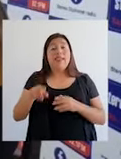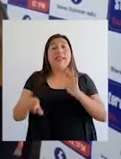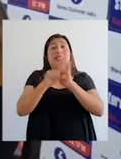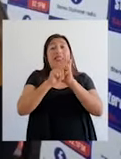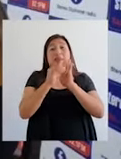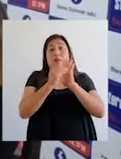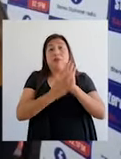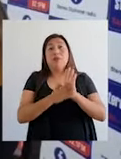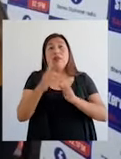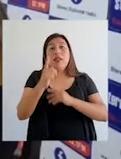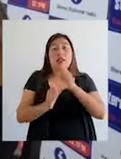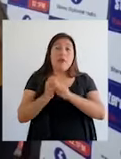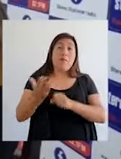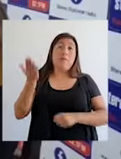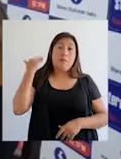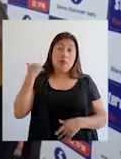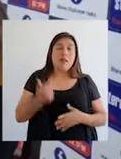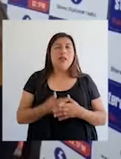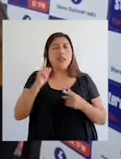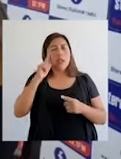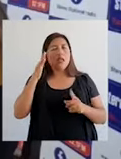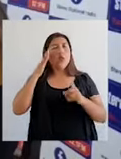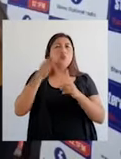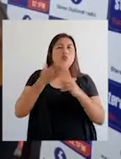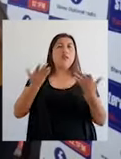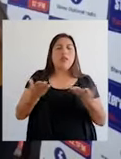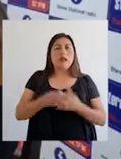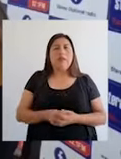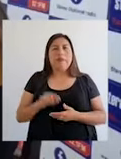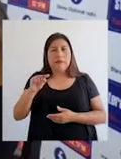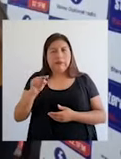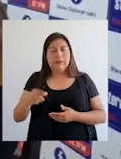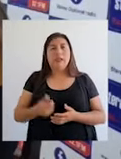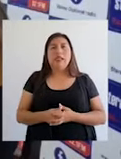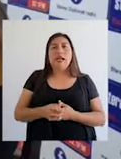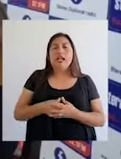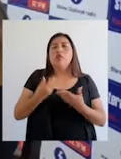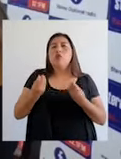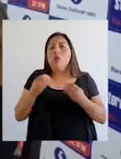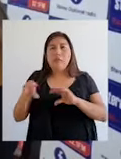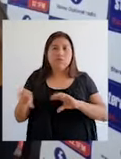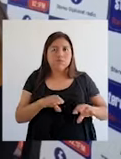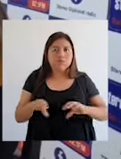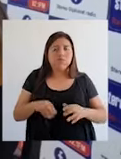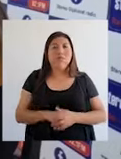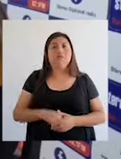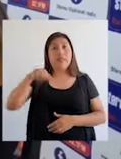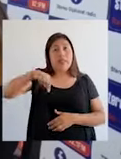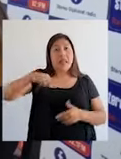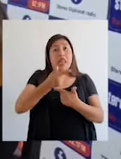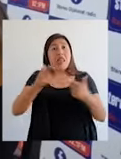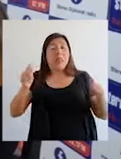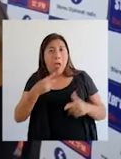política, el rol que tenemos que hacer ahora es desconcentrar esa atención. Aquí en La Libertad, por ejemplo, se ha determinado que sí